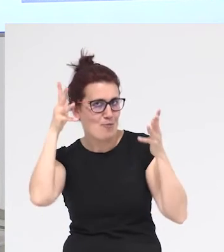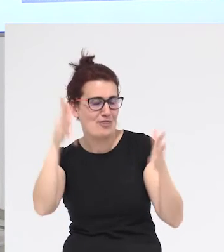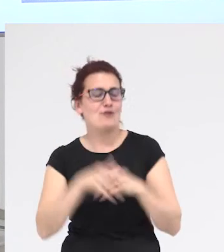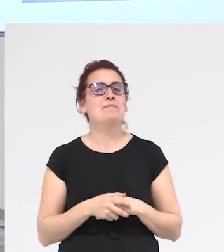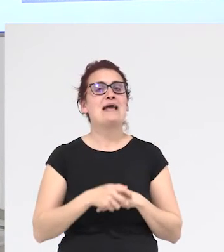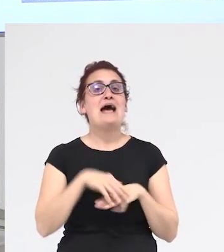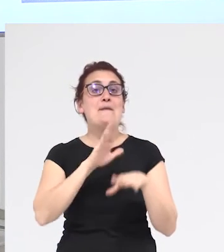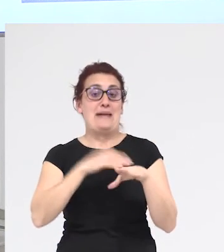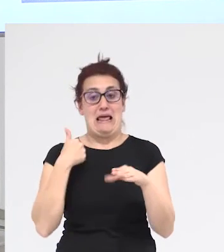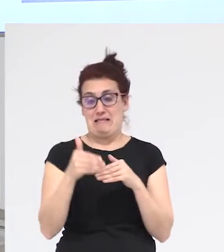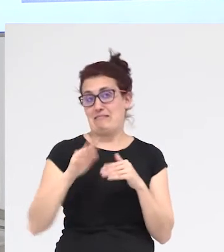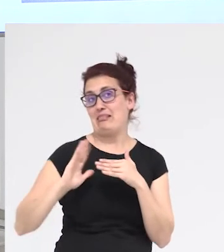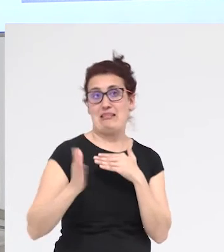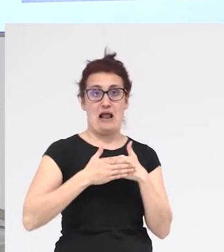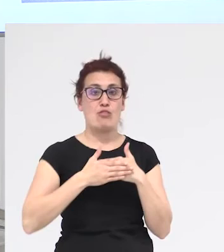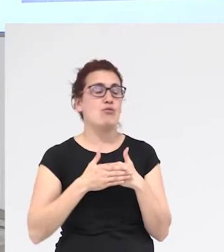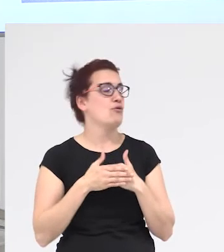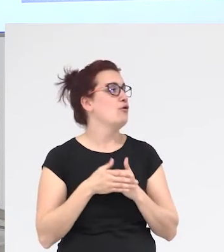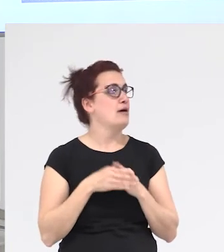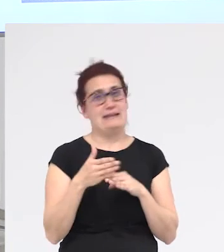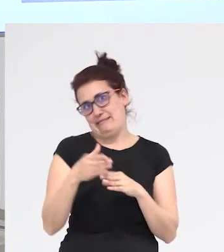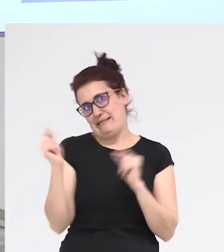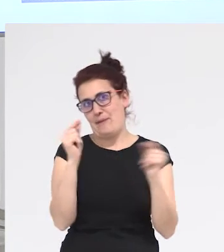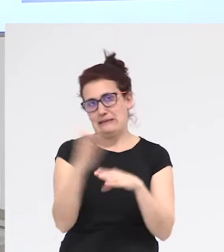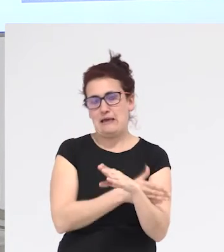Para ir cerrando, hablábamos de